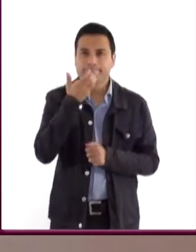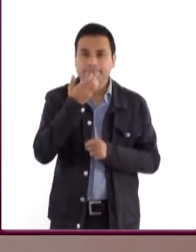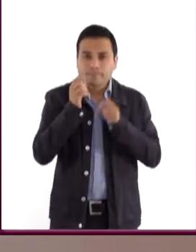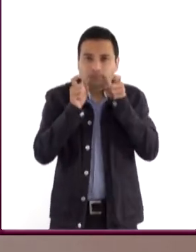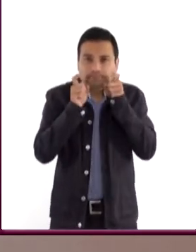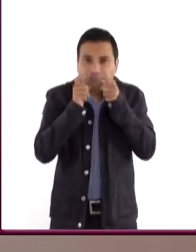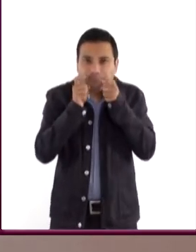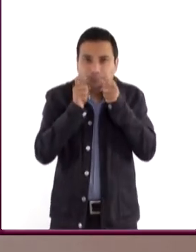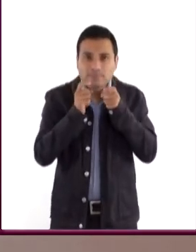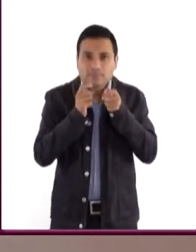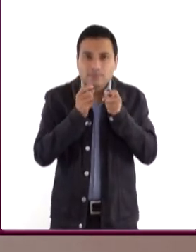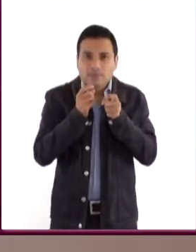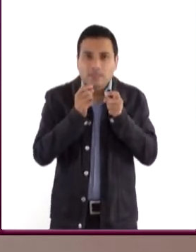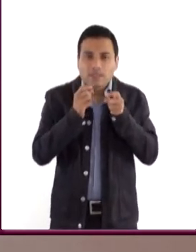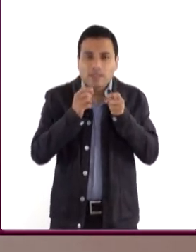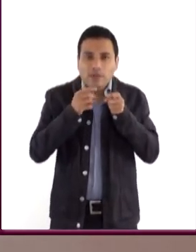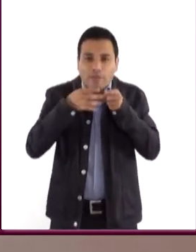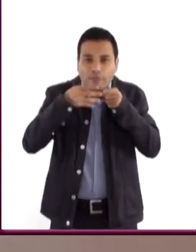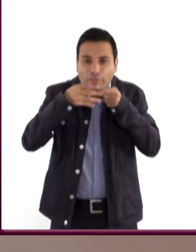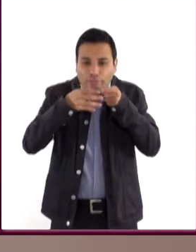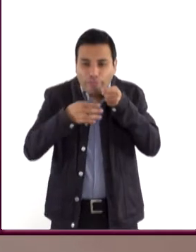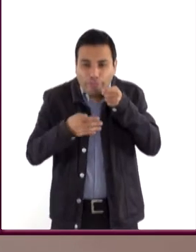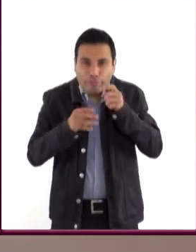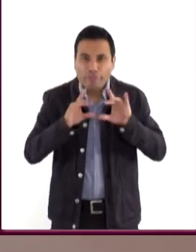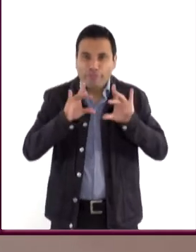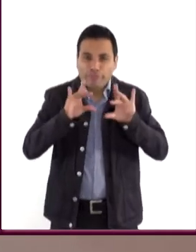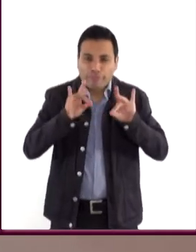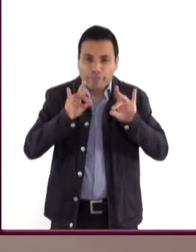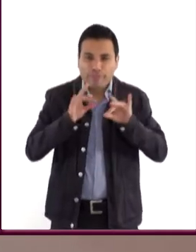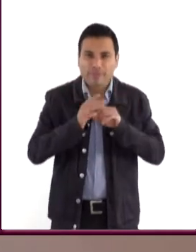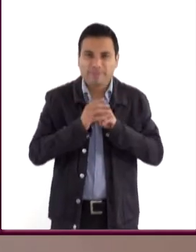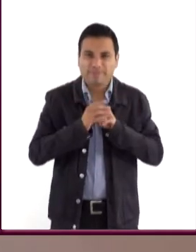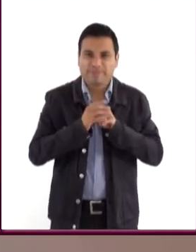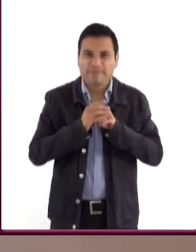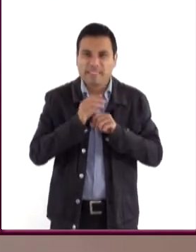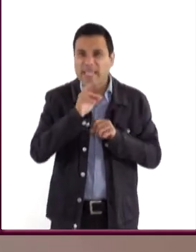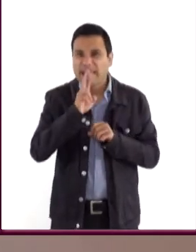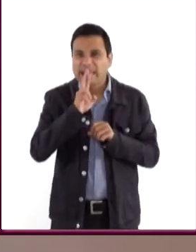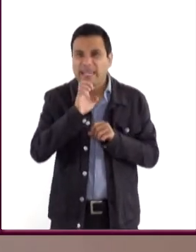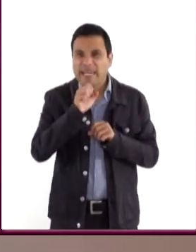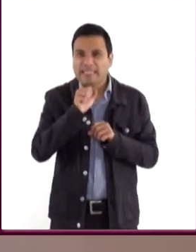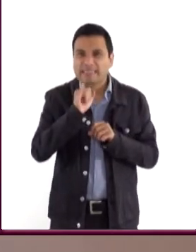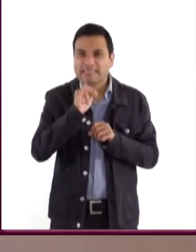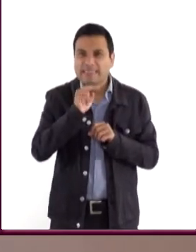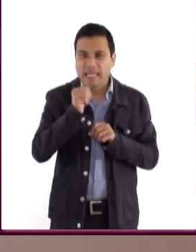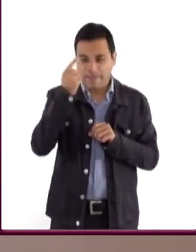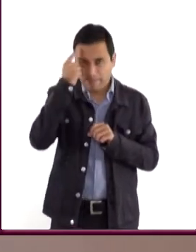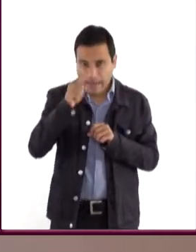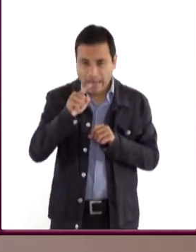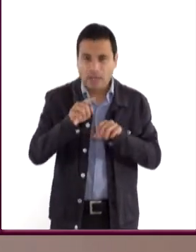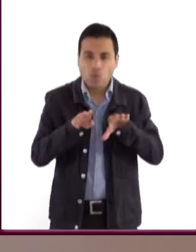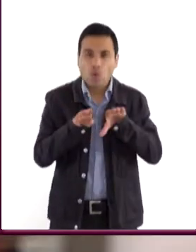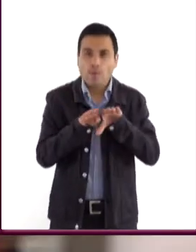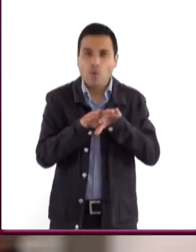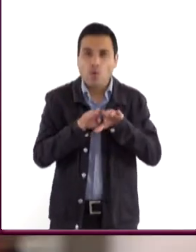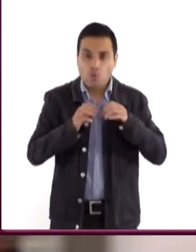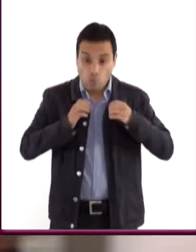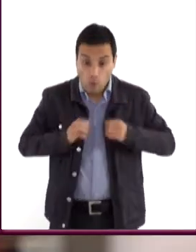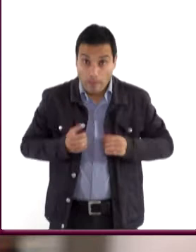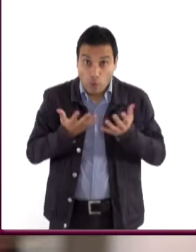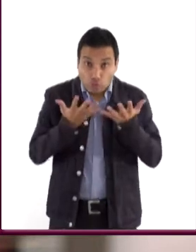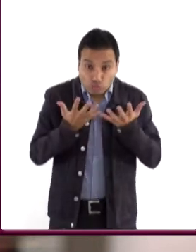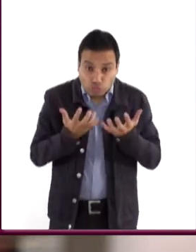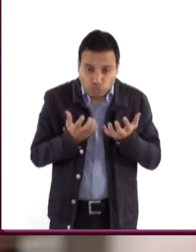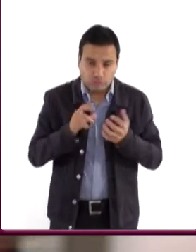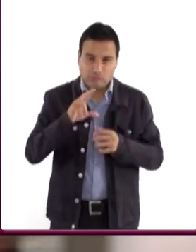resina, como cerosa, que algunos creen que la utilizan para poder evitar la desecación en este ambiente tan árido. Oye,